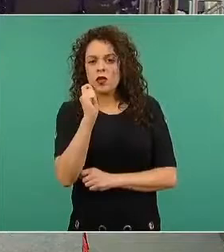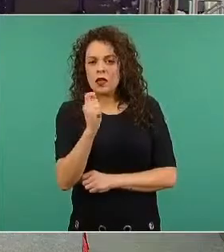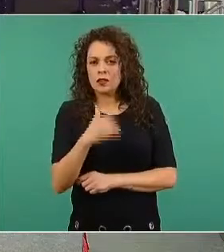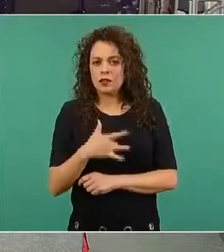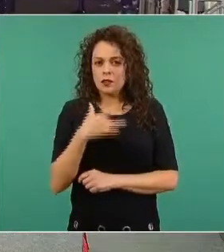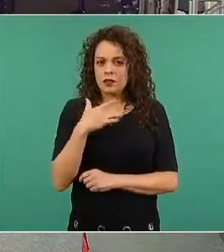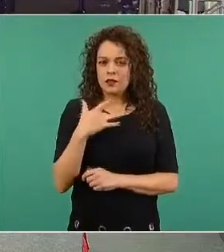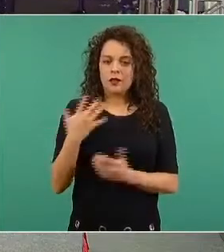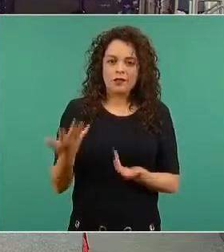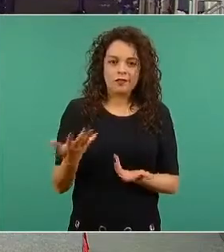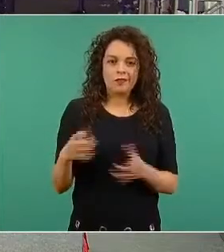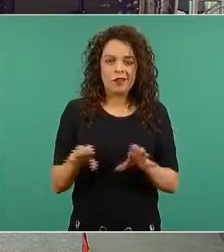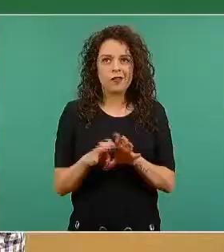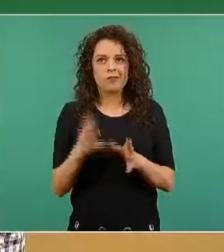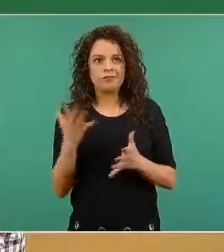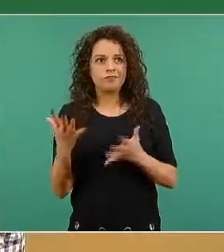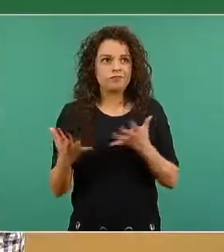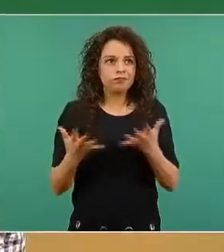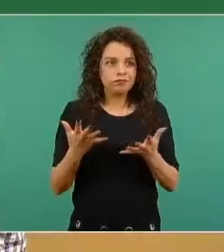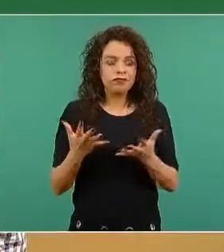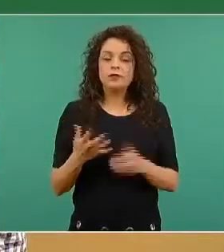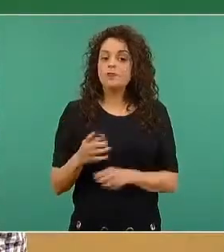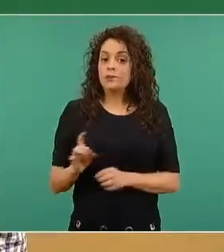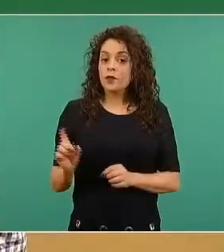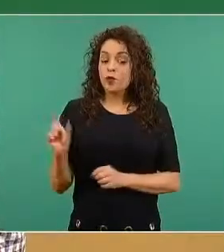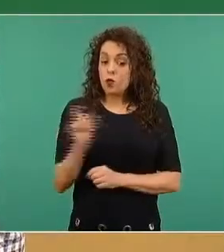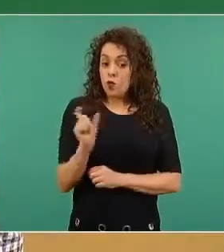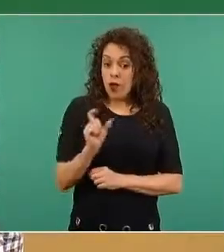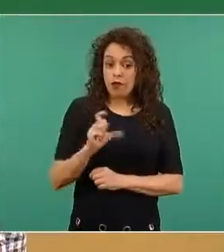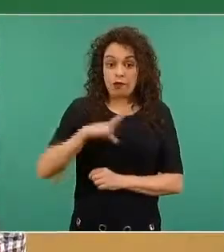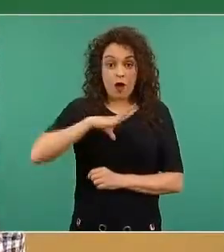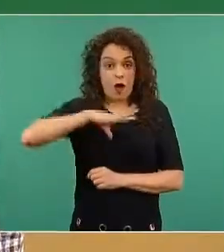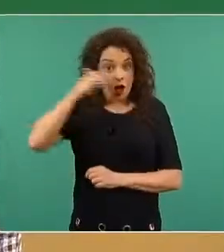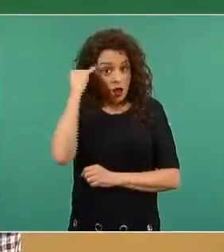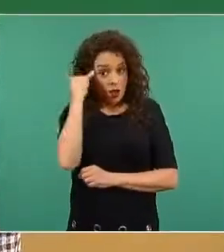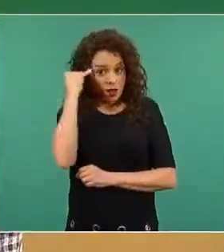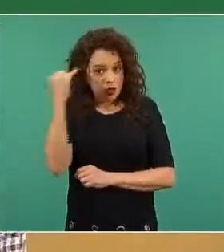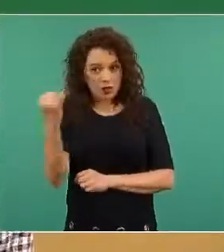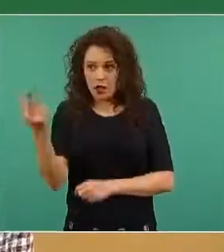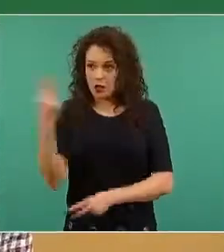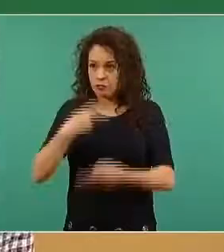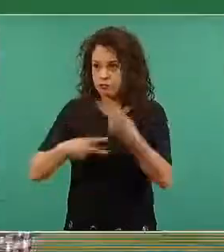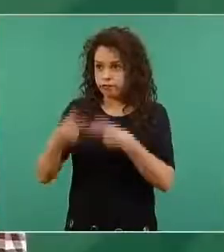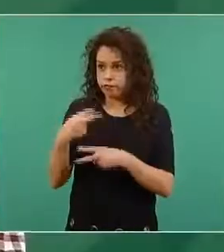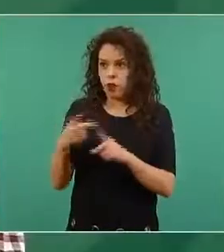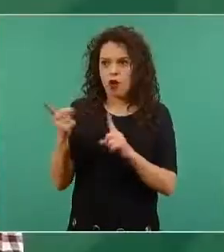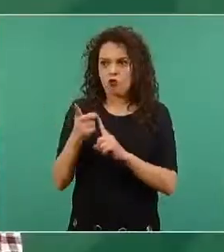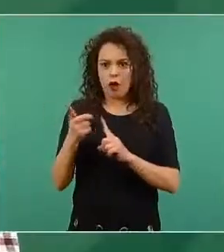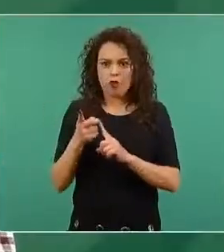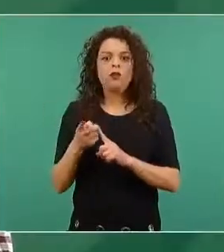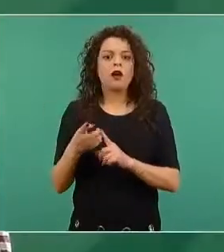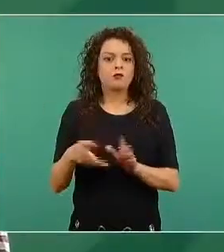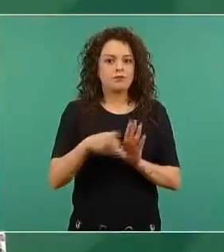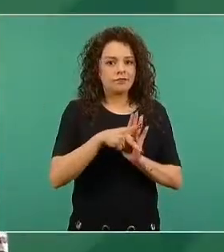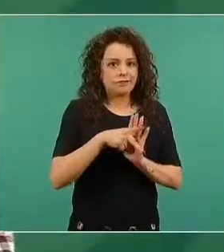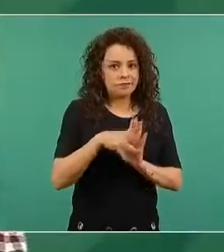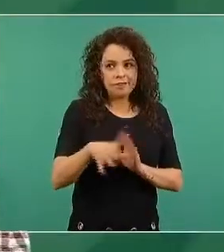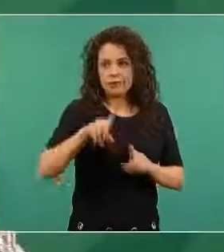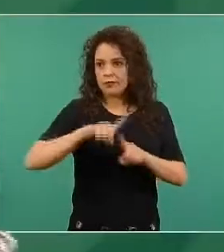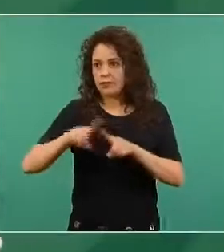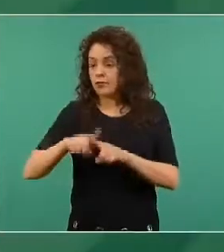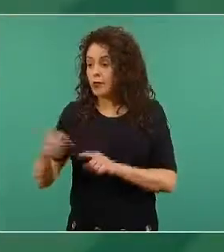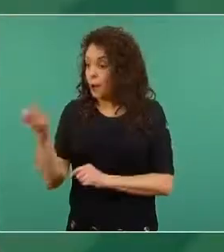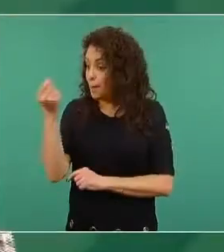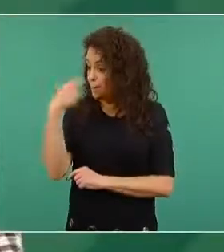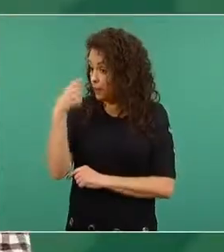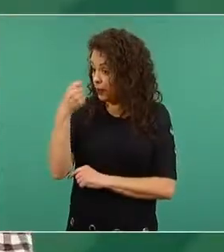inquietante que cuando surgen ideas en los medios de comunicación sobre medicamentos que